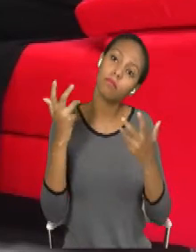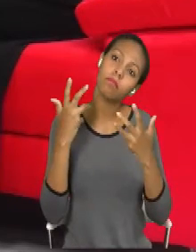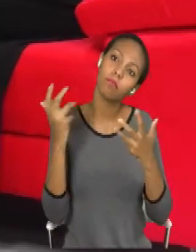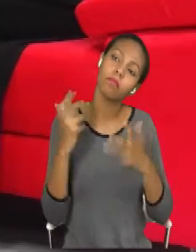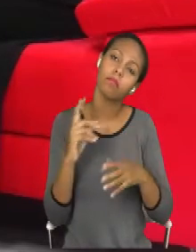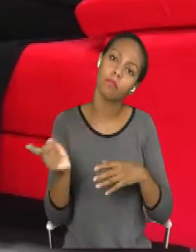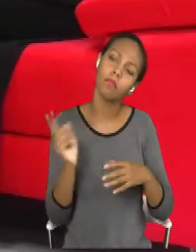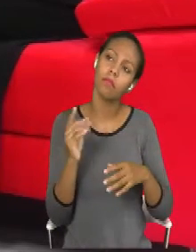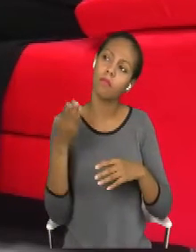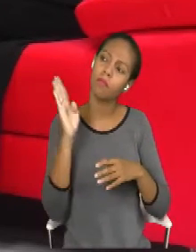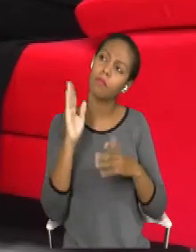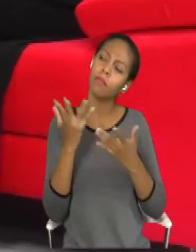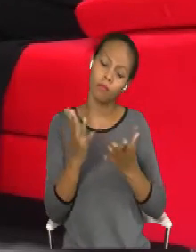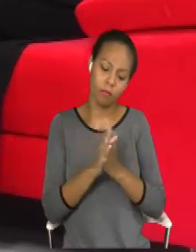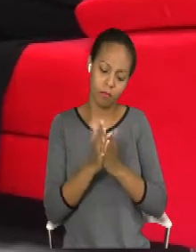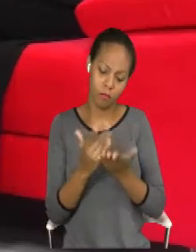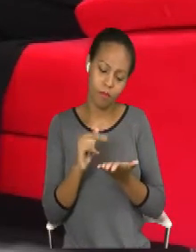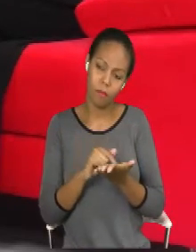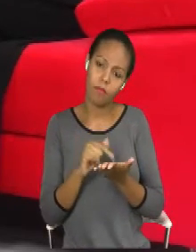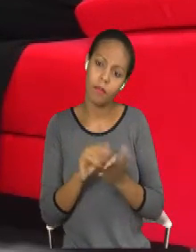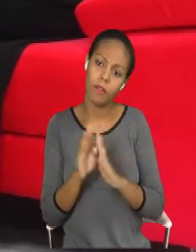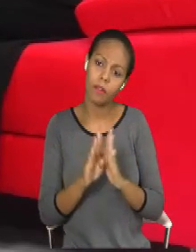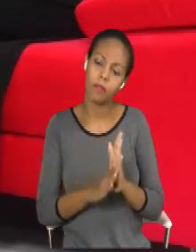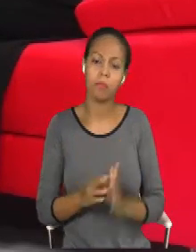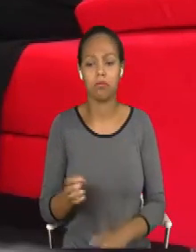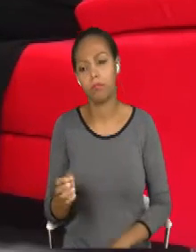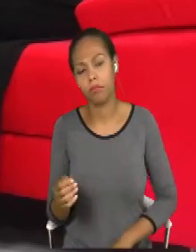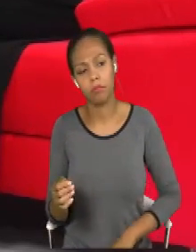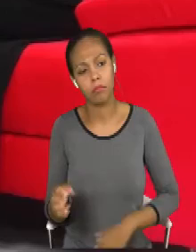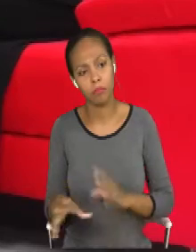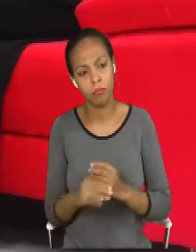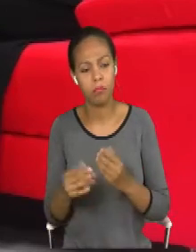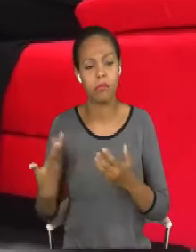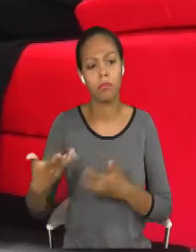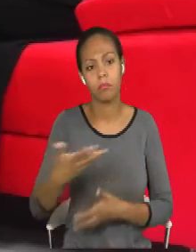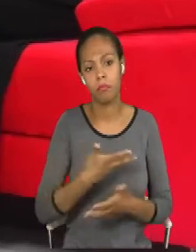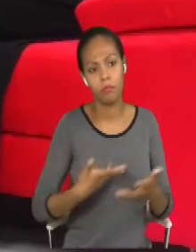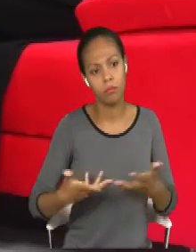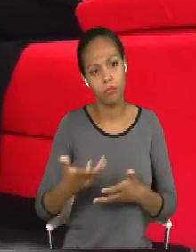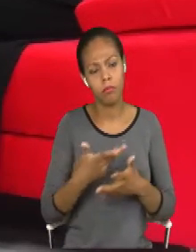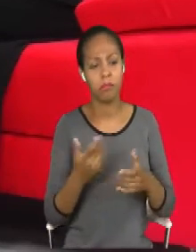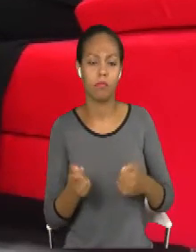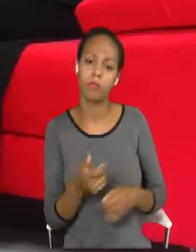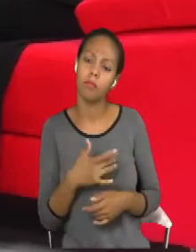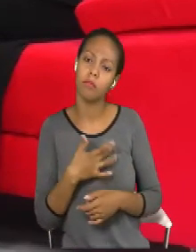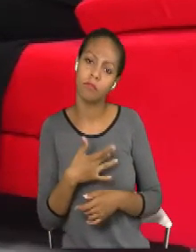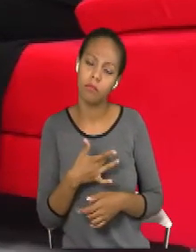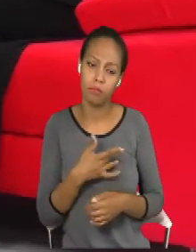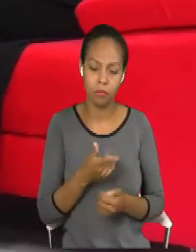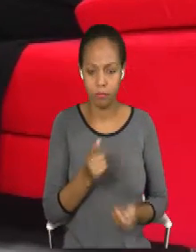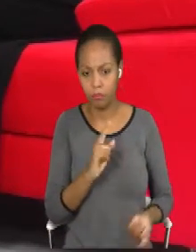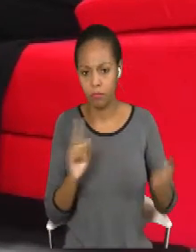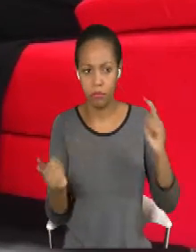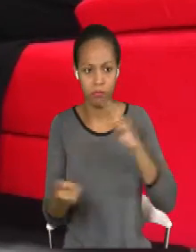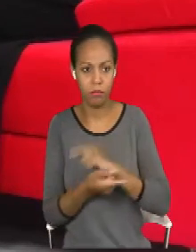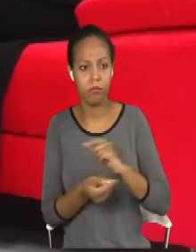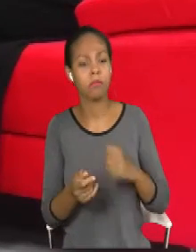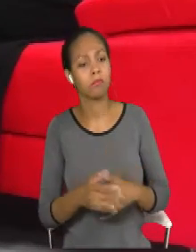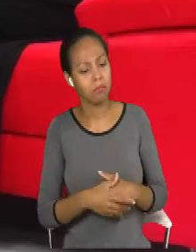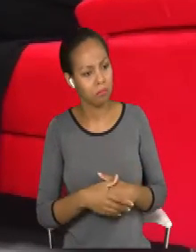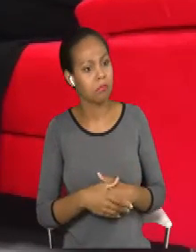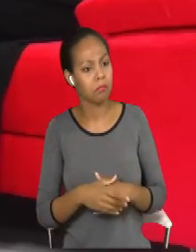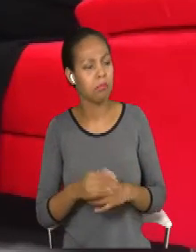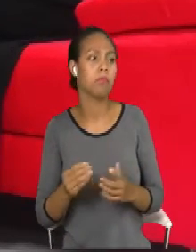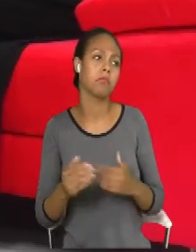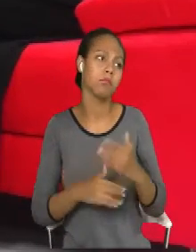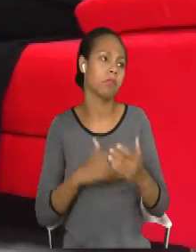tiempo cómo socializan con otras personas, cómo se sienten útiles para la sociedad, cómo tienen un cambio de vida, terminan